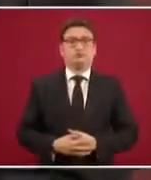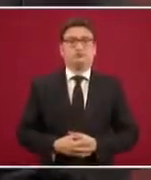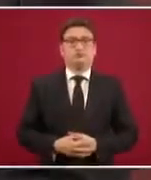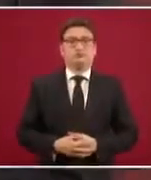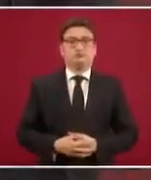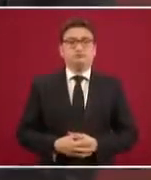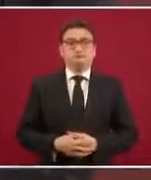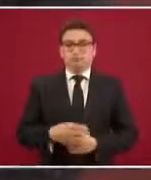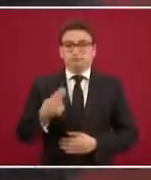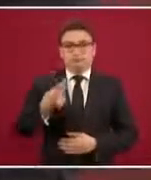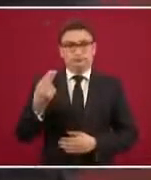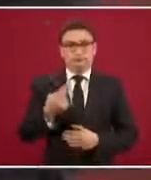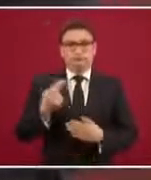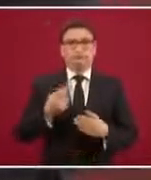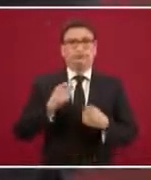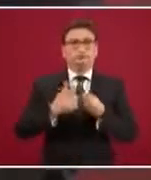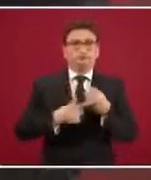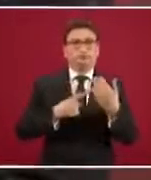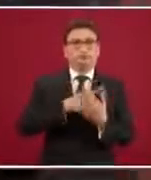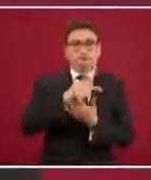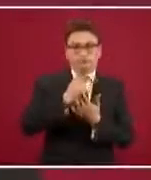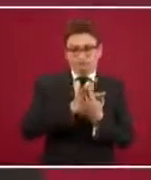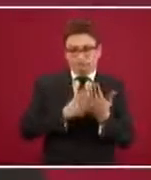Se requiere una especie de plan Marshall.